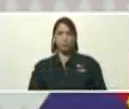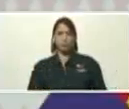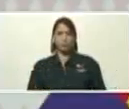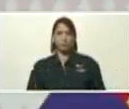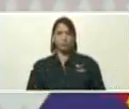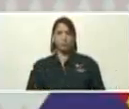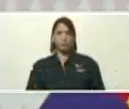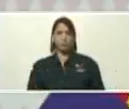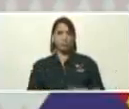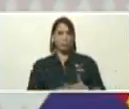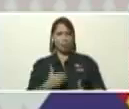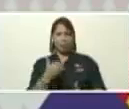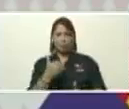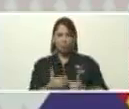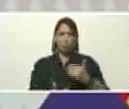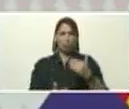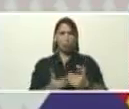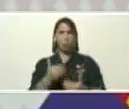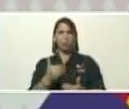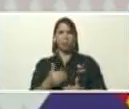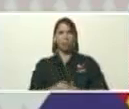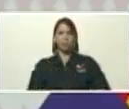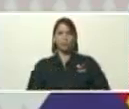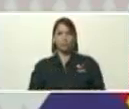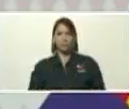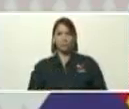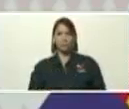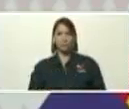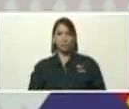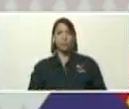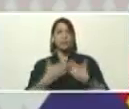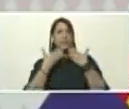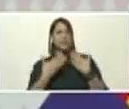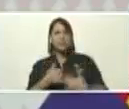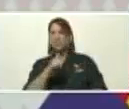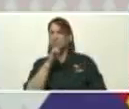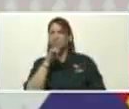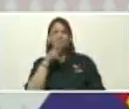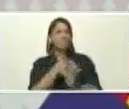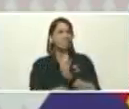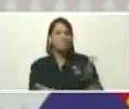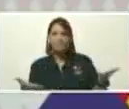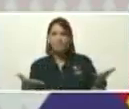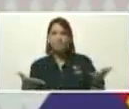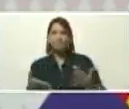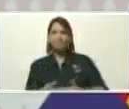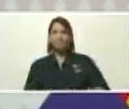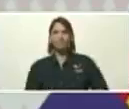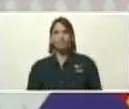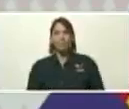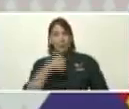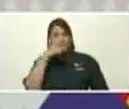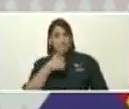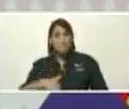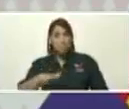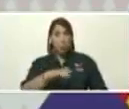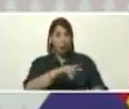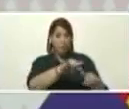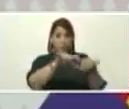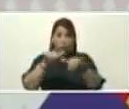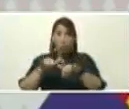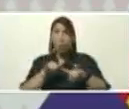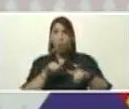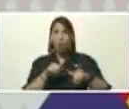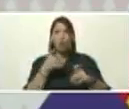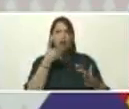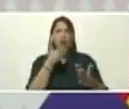Lo que vamos es para adelante, compadre. ¿Gracias a quién? Al pueblo.